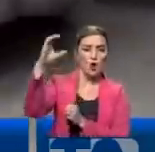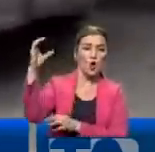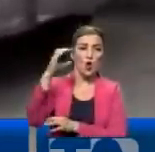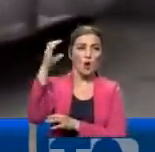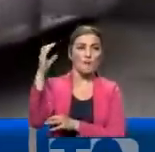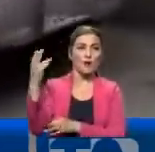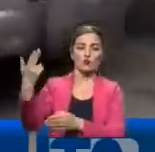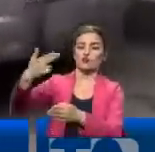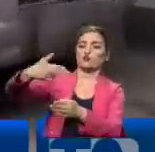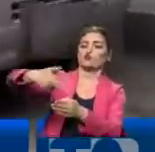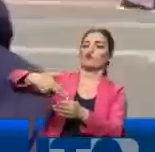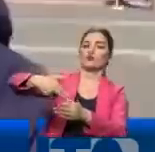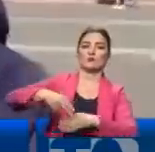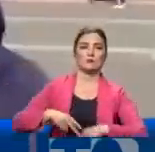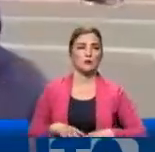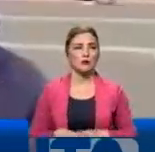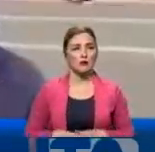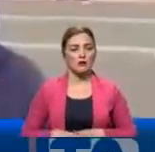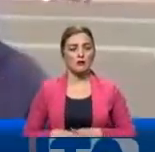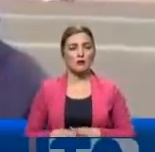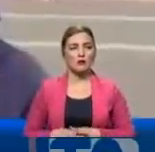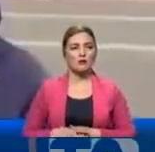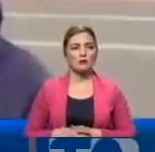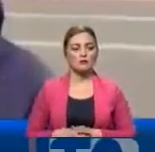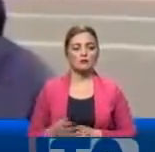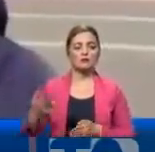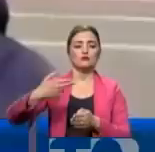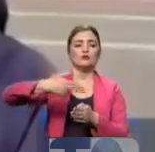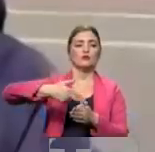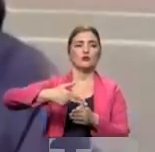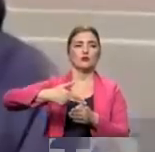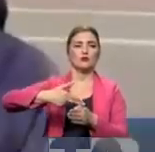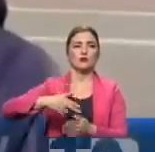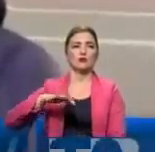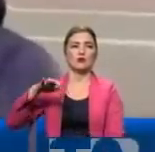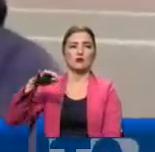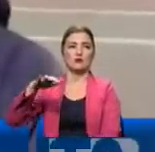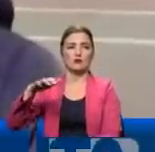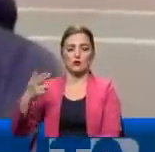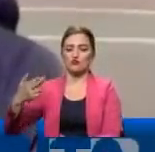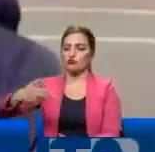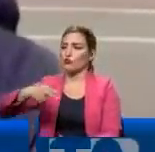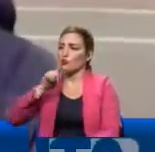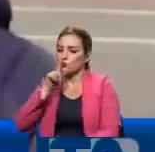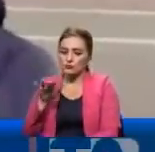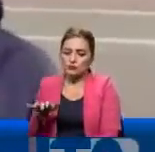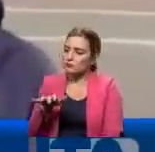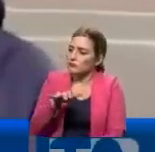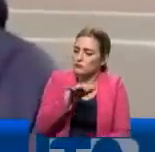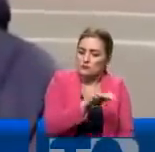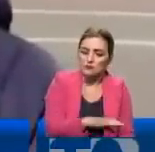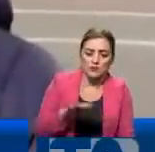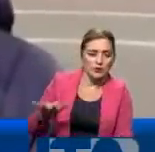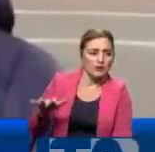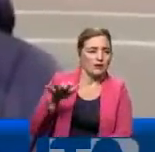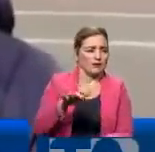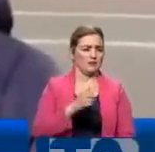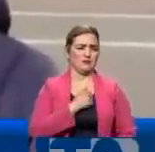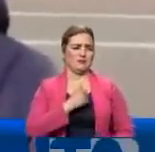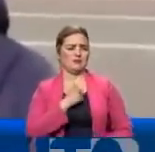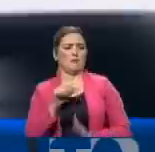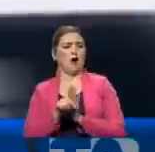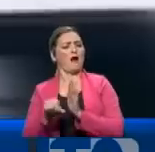en territorio colombiano. Y aparte de tanquear, lleven por canecas, por galones, el subsidio de